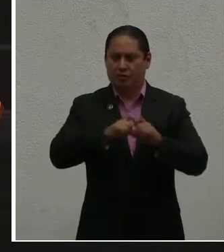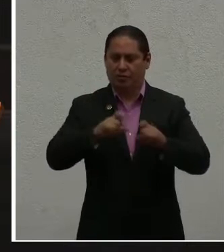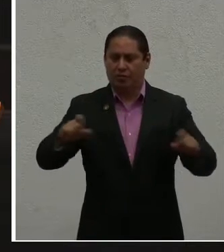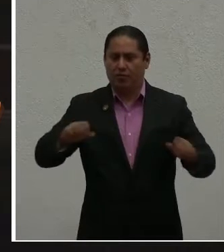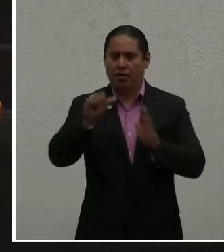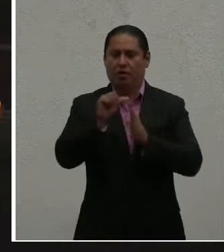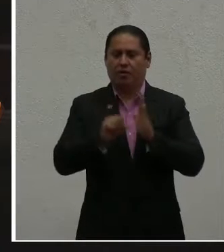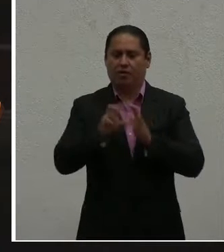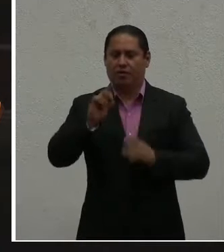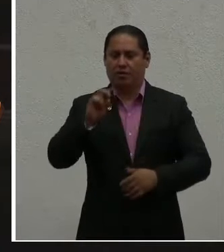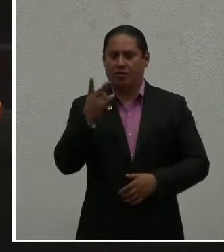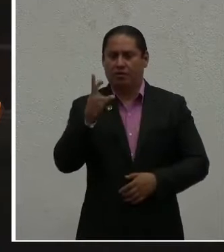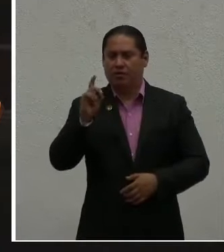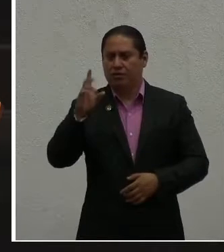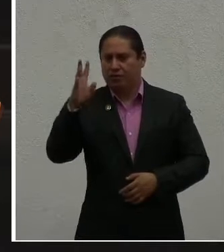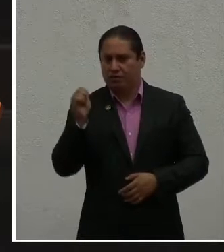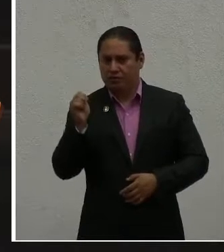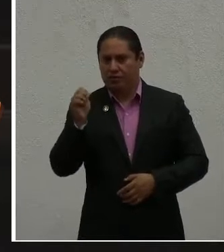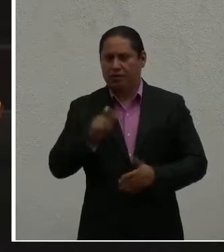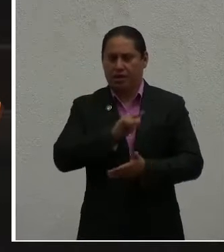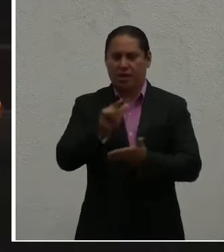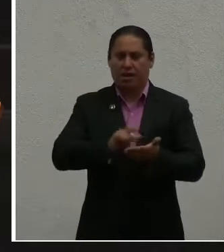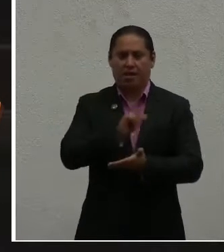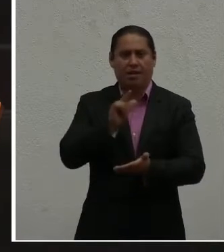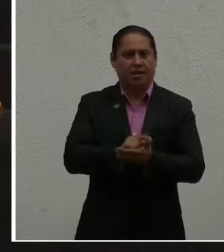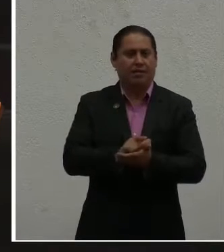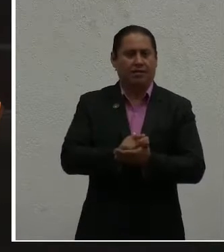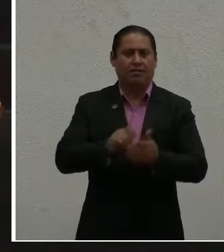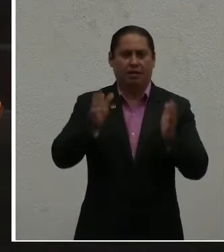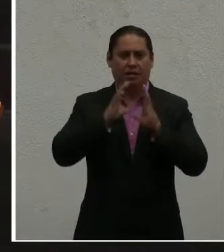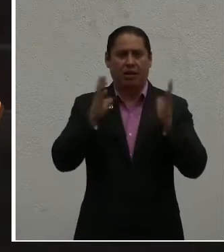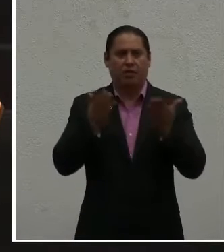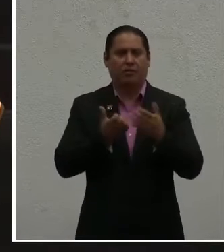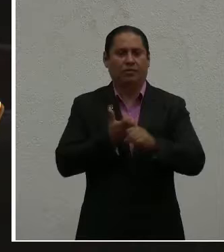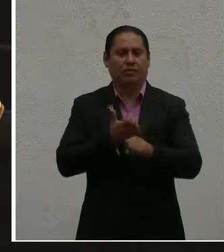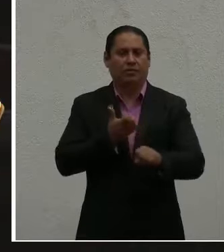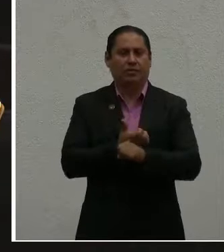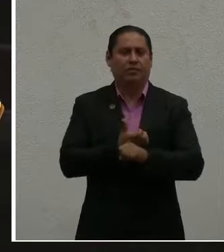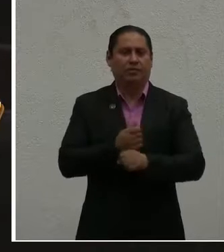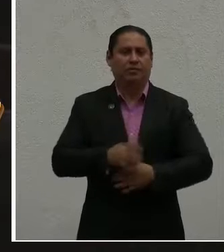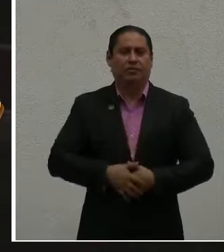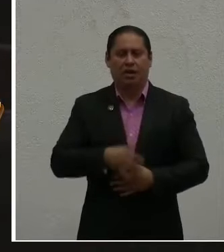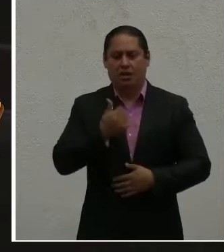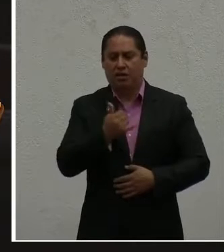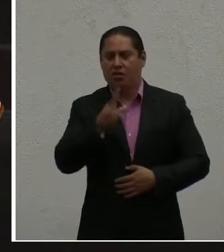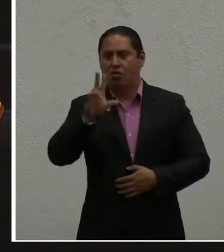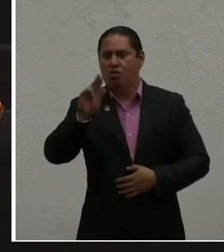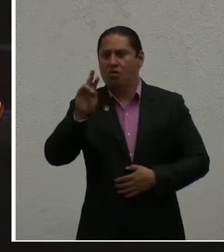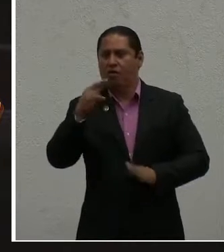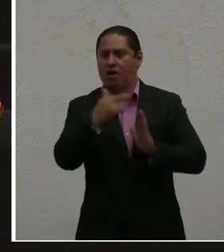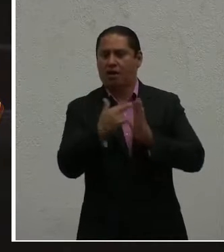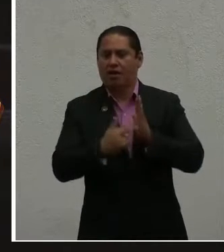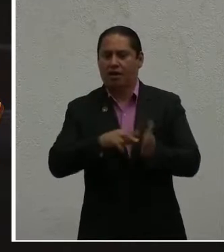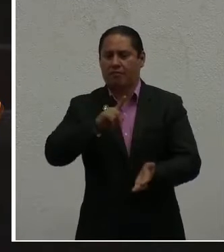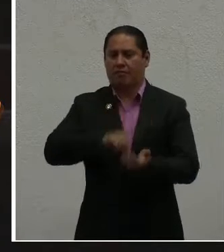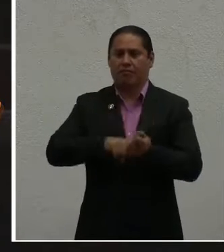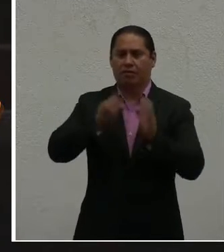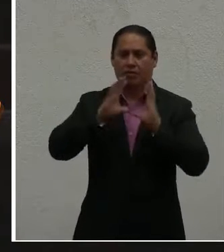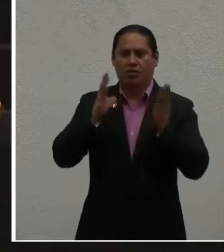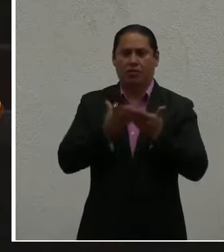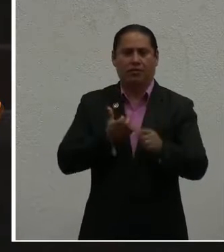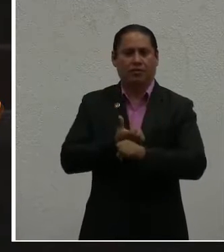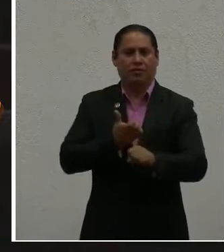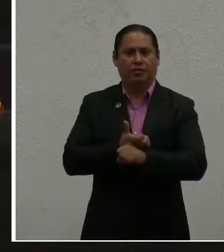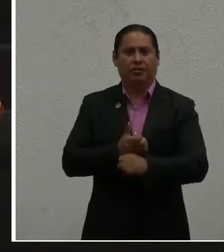artículos 32 y 39 de la Ley Orgánica del Congreso del Estado y 80 del Reglamento Interior de este